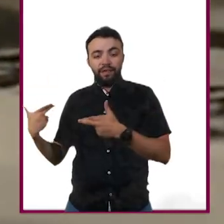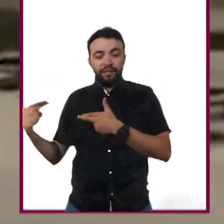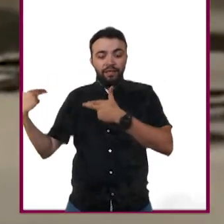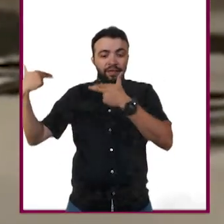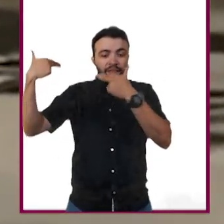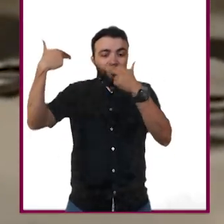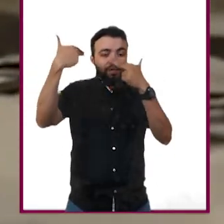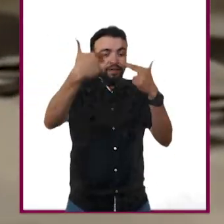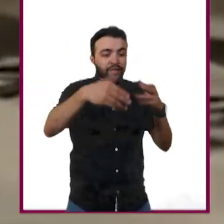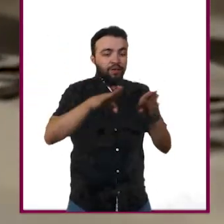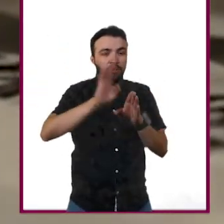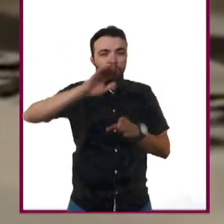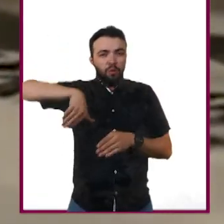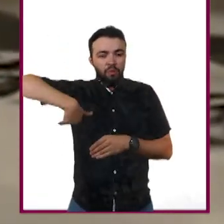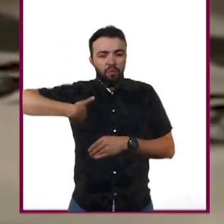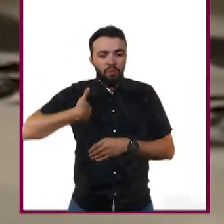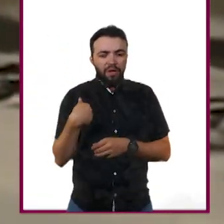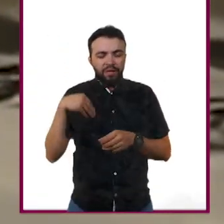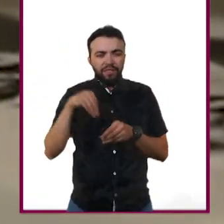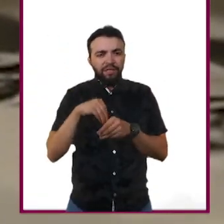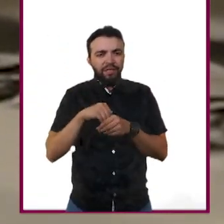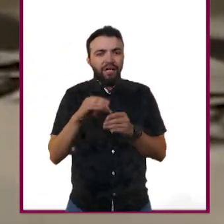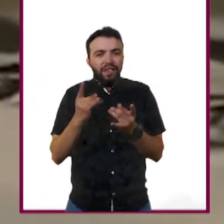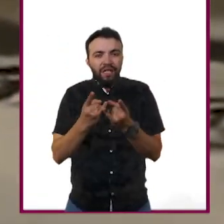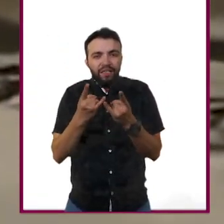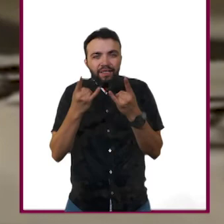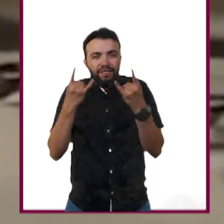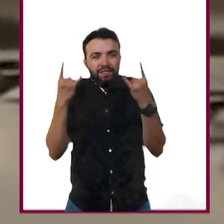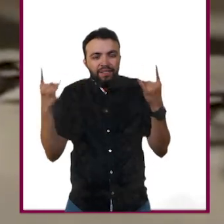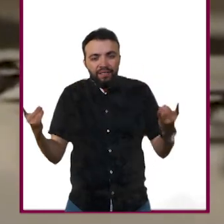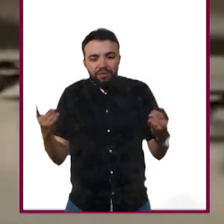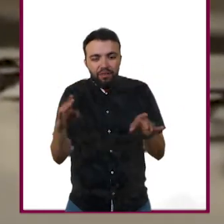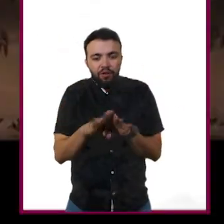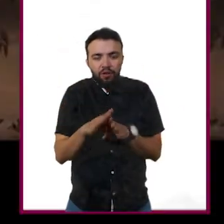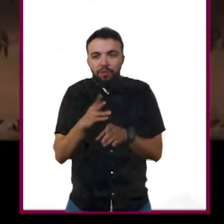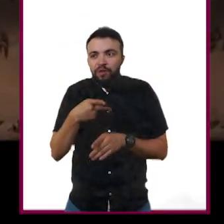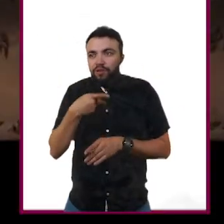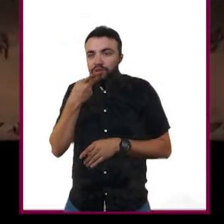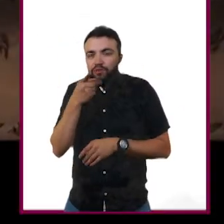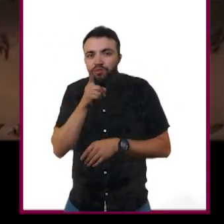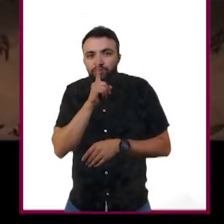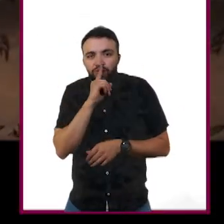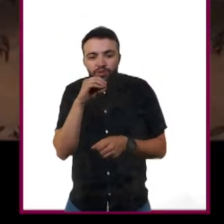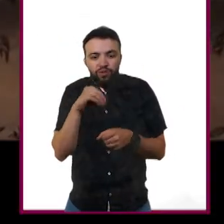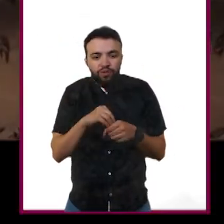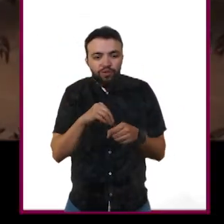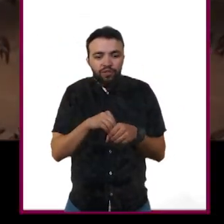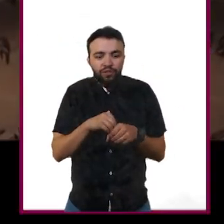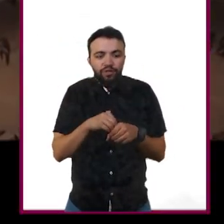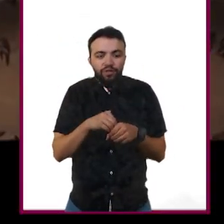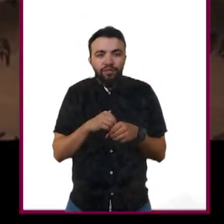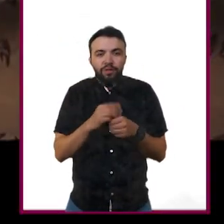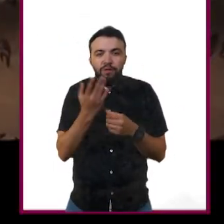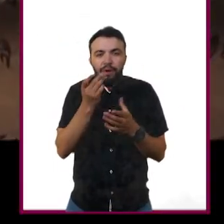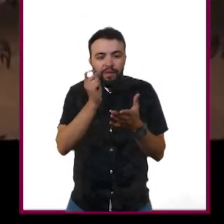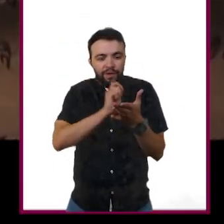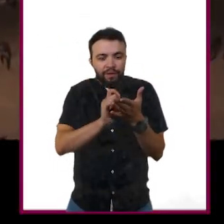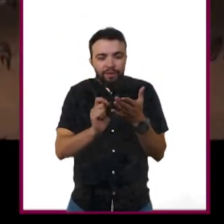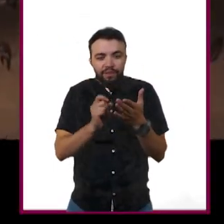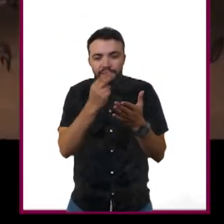y al conocimiento hermético, guardando historias susurradas por los visitantes como algo escrito, pero indescifrable.